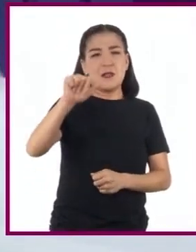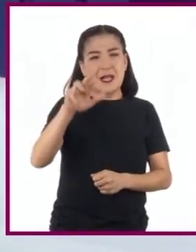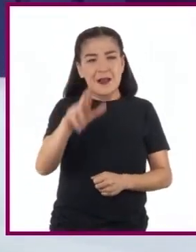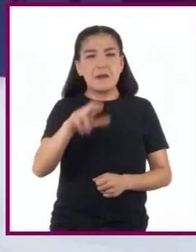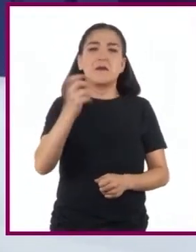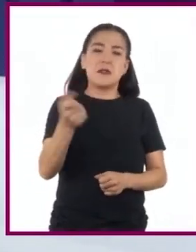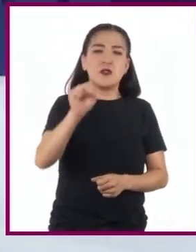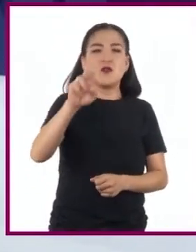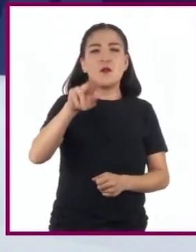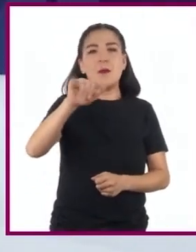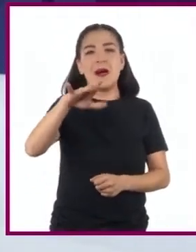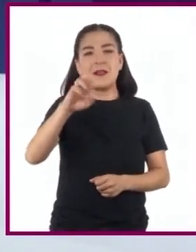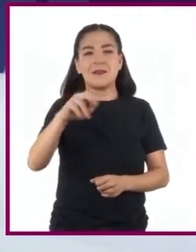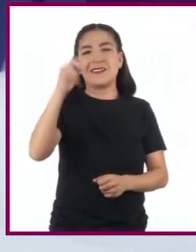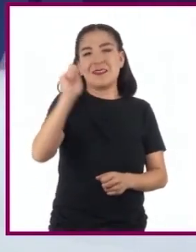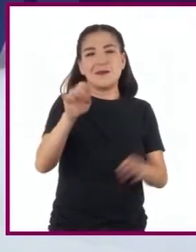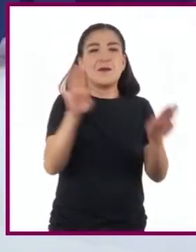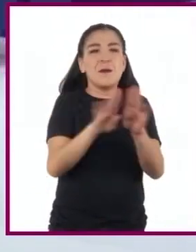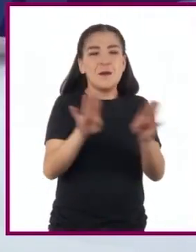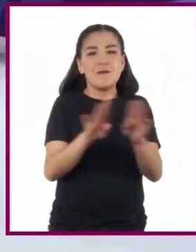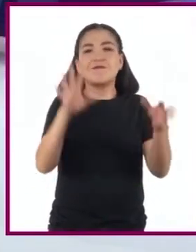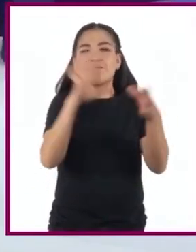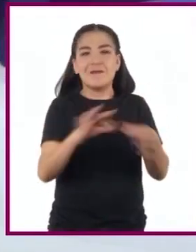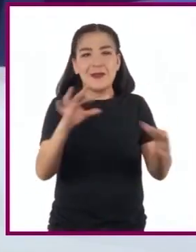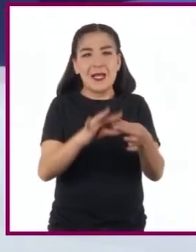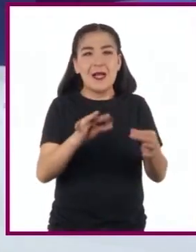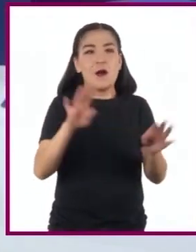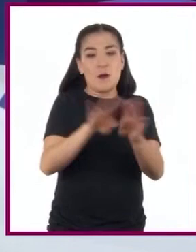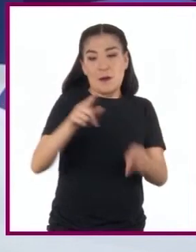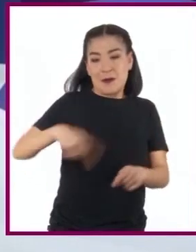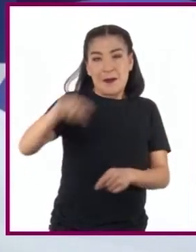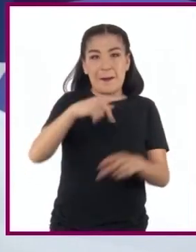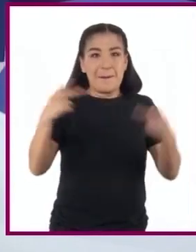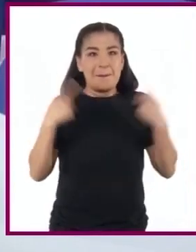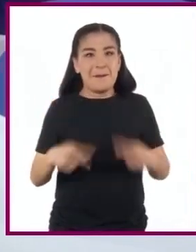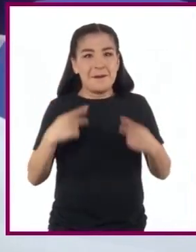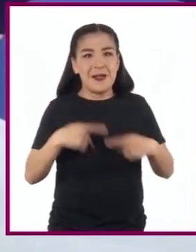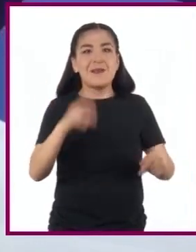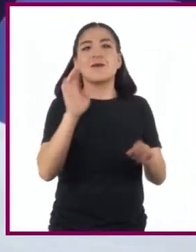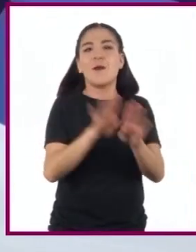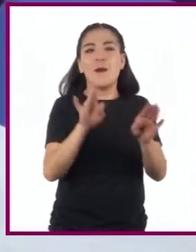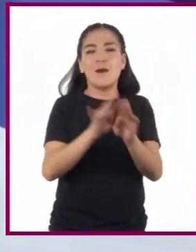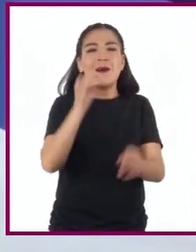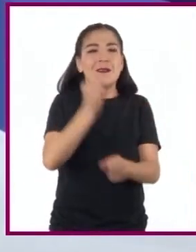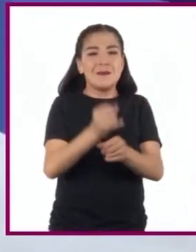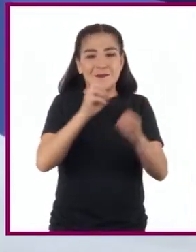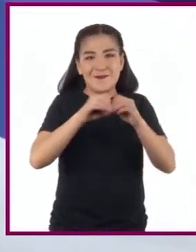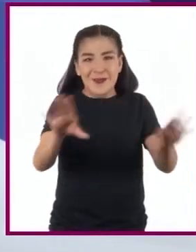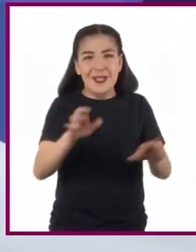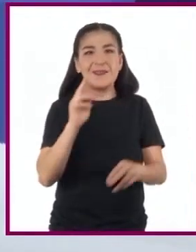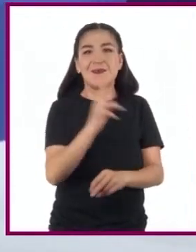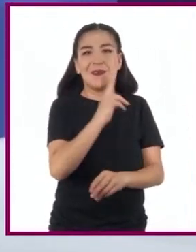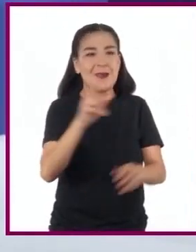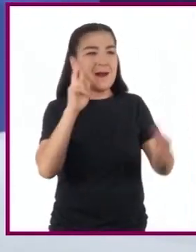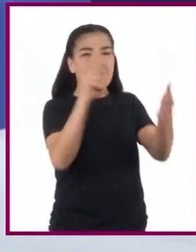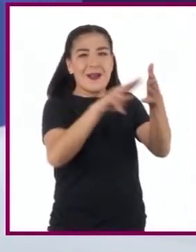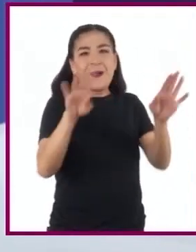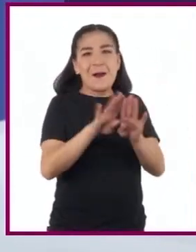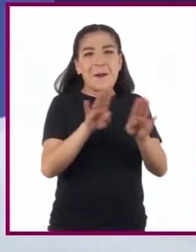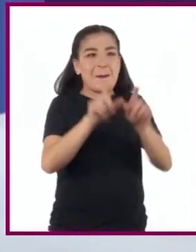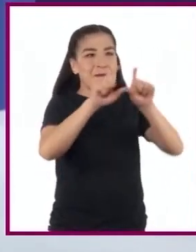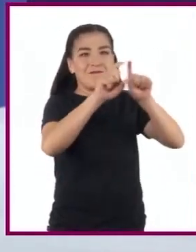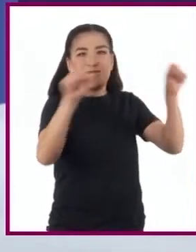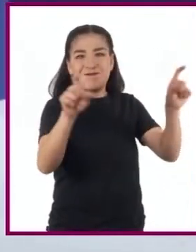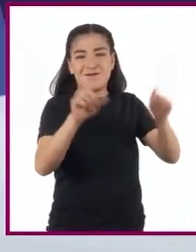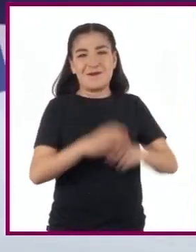sumarios son la llamada de atención con la que los medios informativos anuncian la noticia. Se